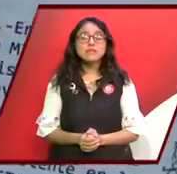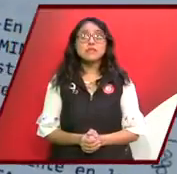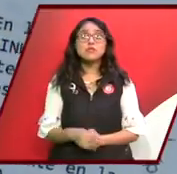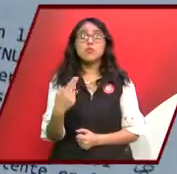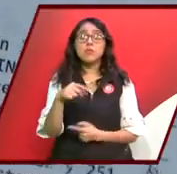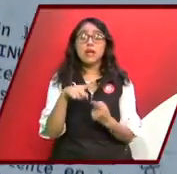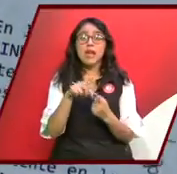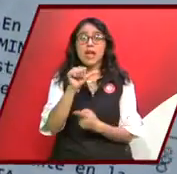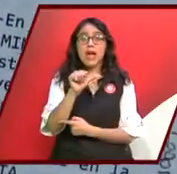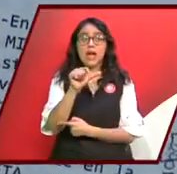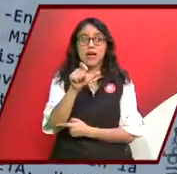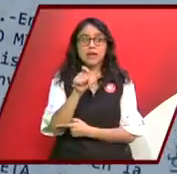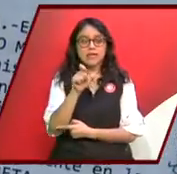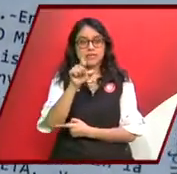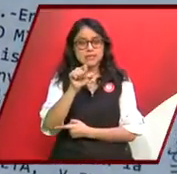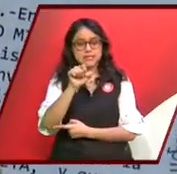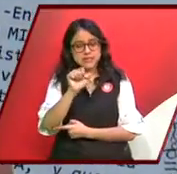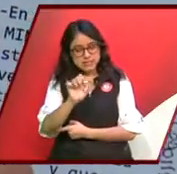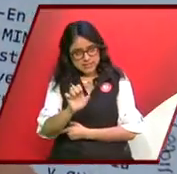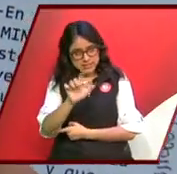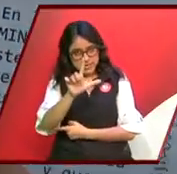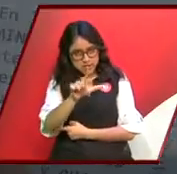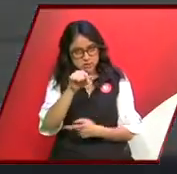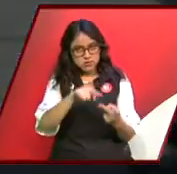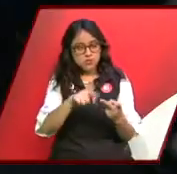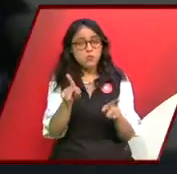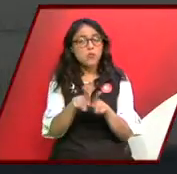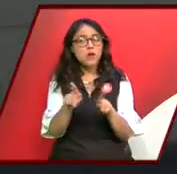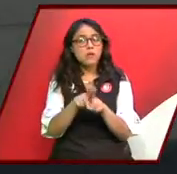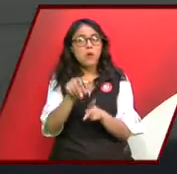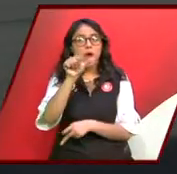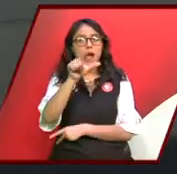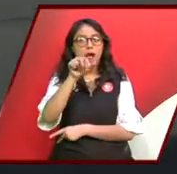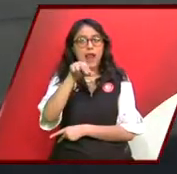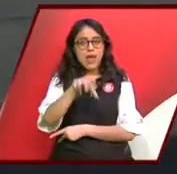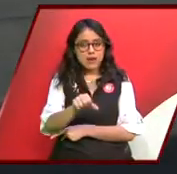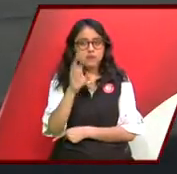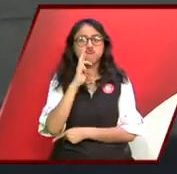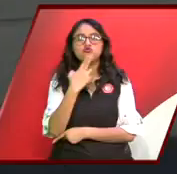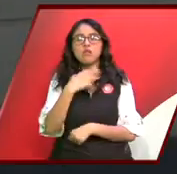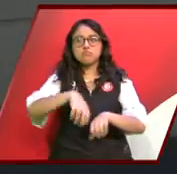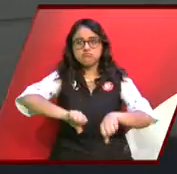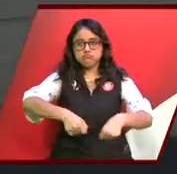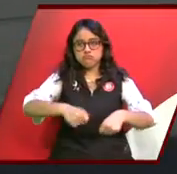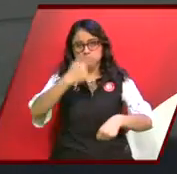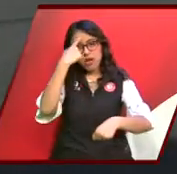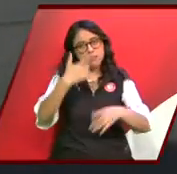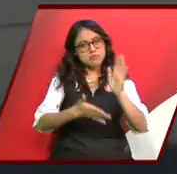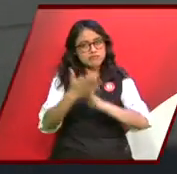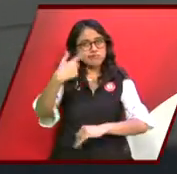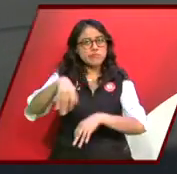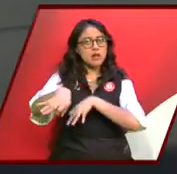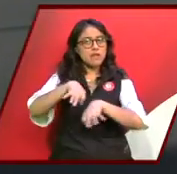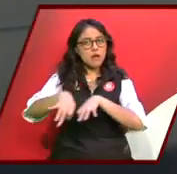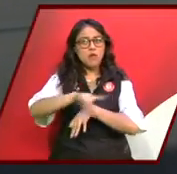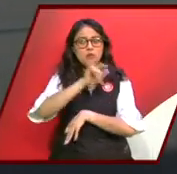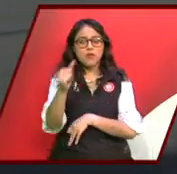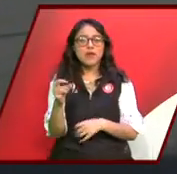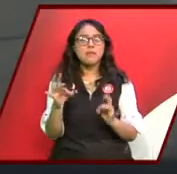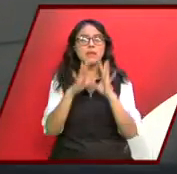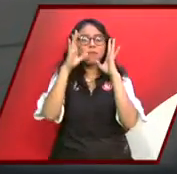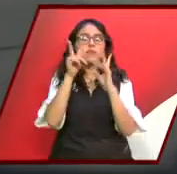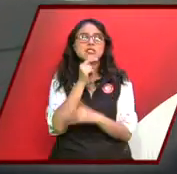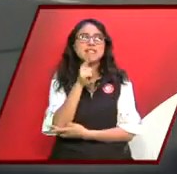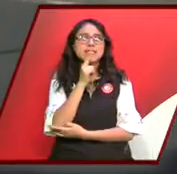Axel comenta que esa mañana su primo Alan Rodríguez conducía su motocicleta en dirección a su trabajo, hasta que un elemento de